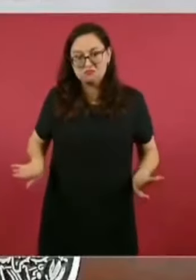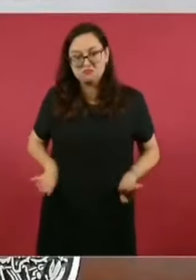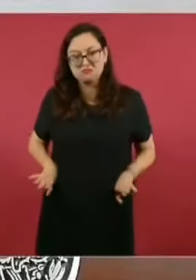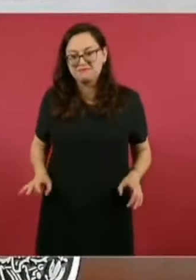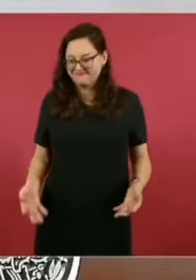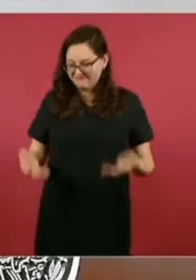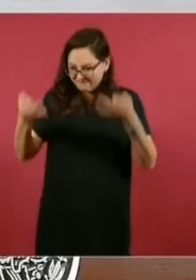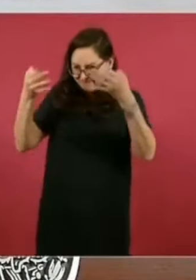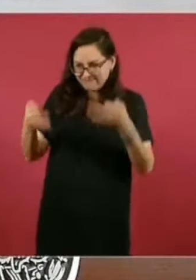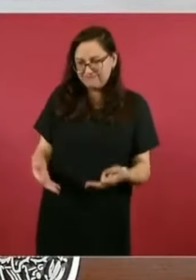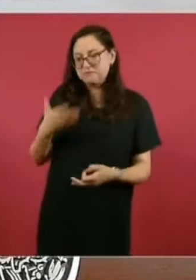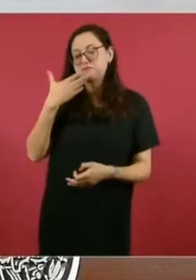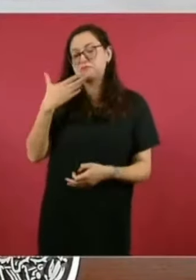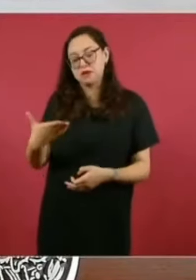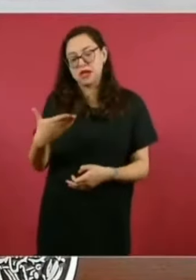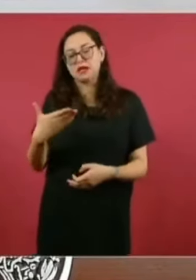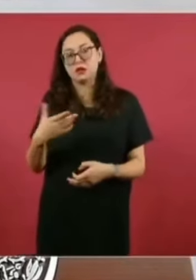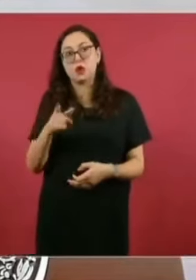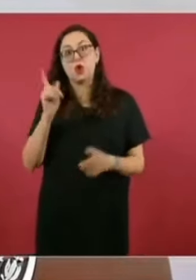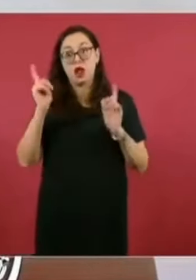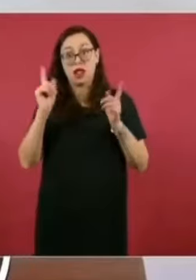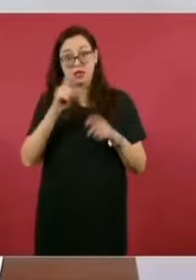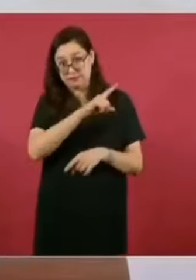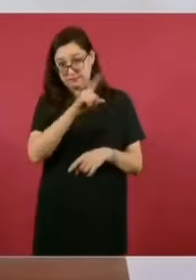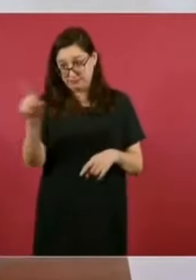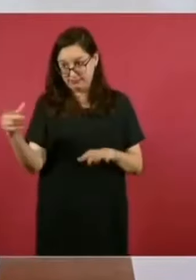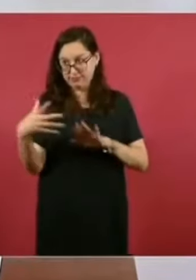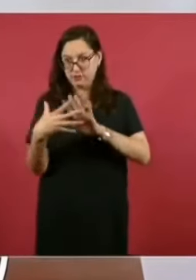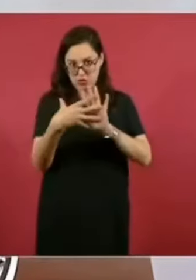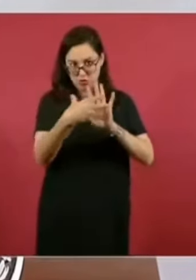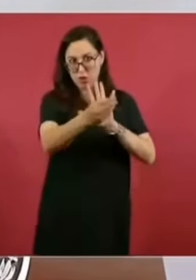servidor público, Samuel Ocaña.